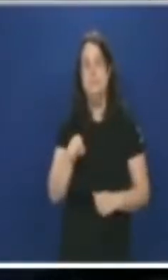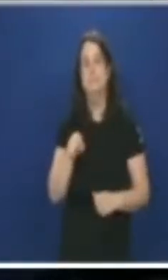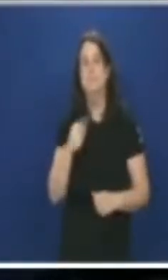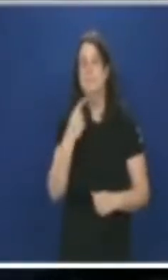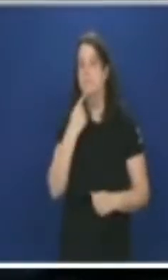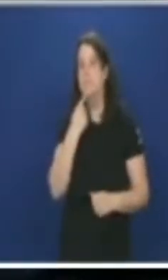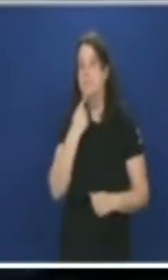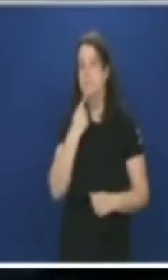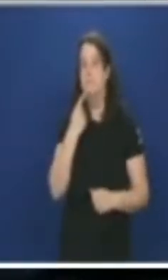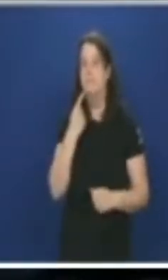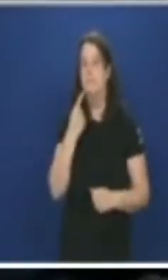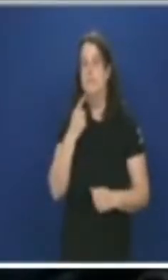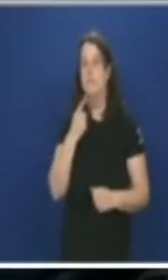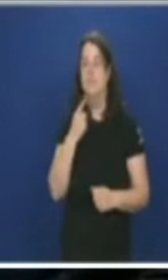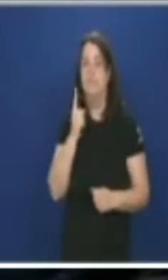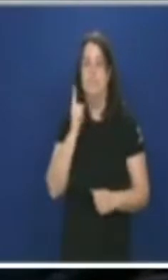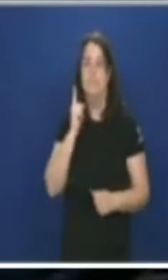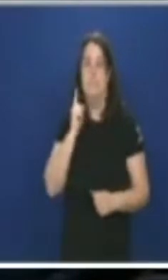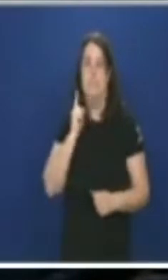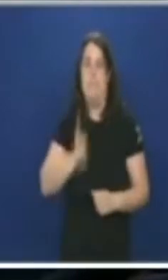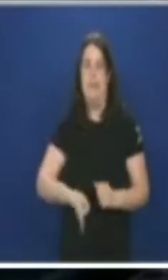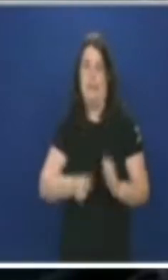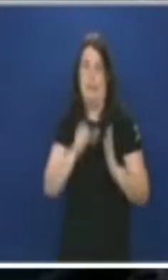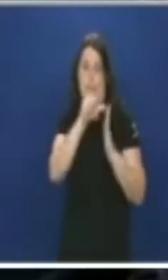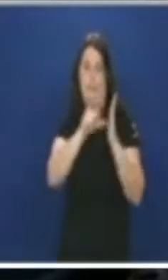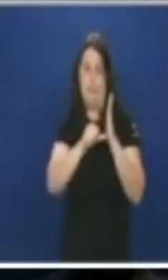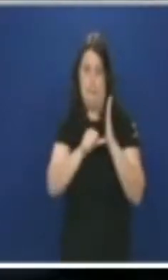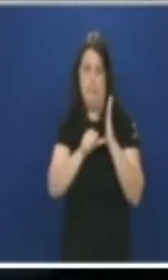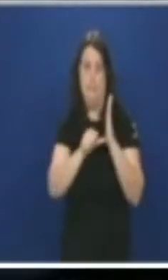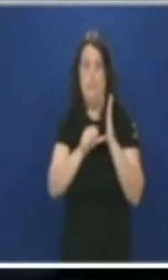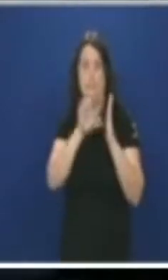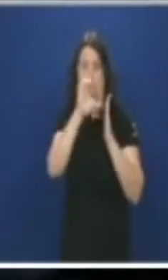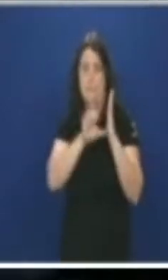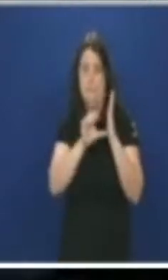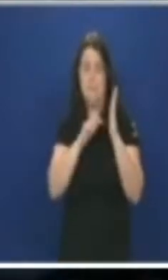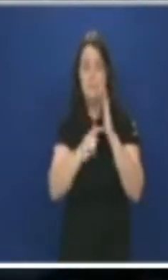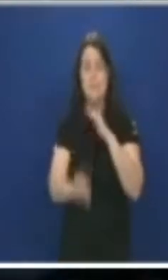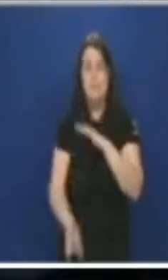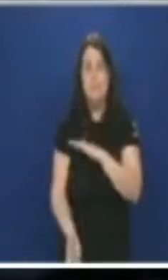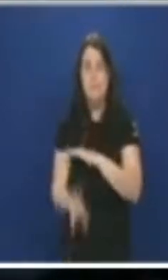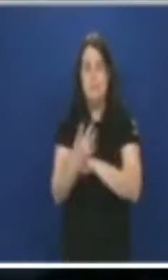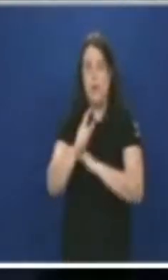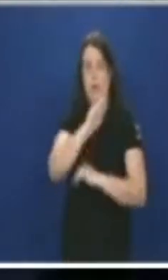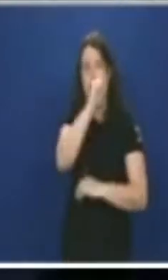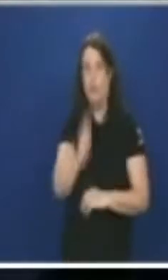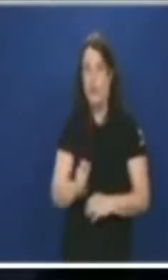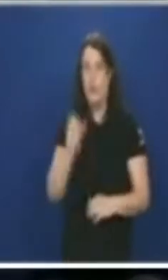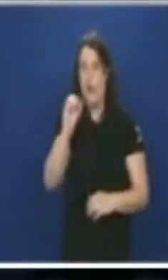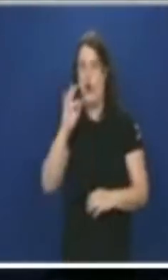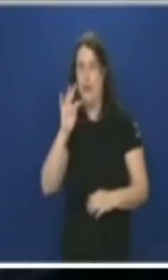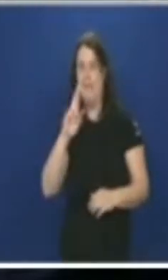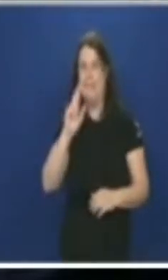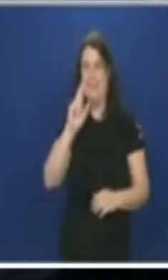citado mandato testamentario se constituía a Fundación Otero Pedrallo,